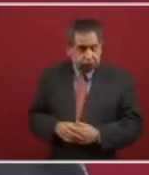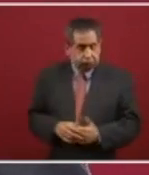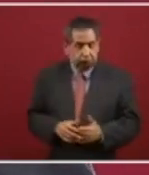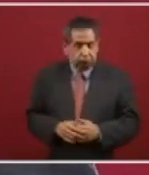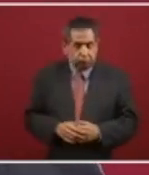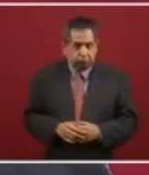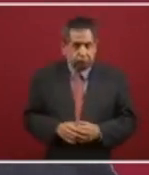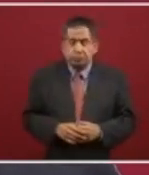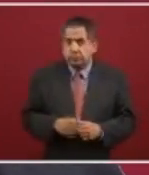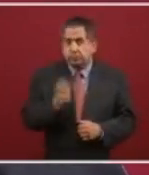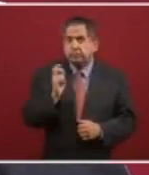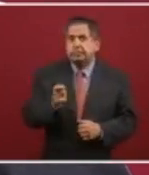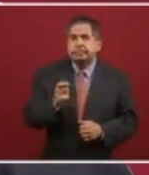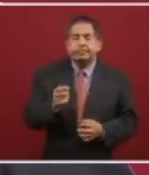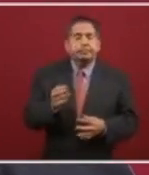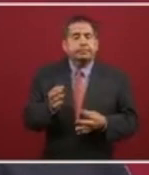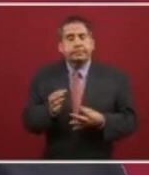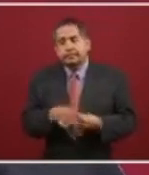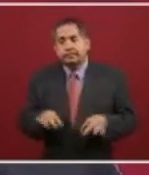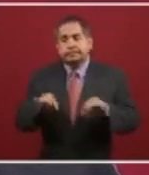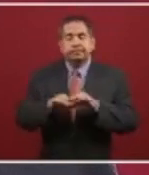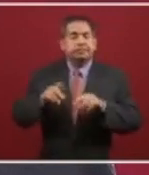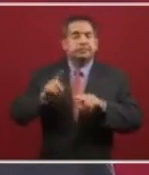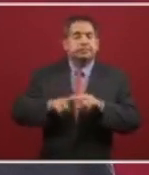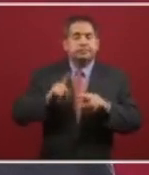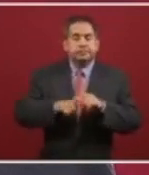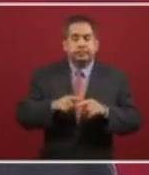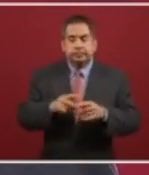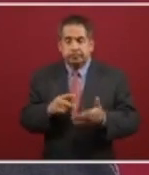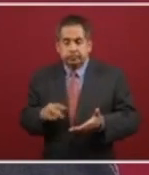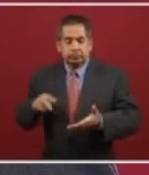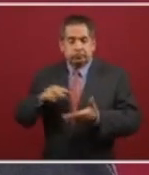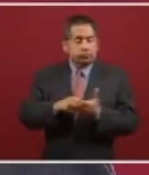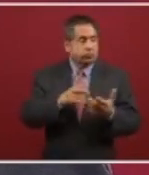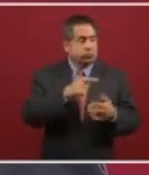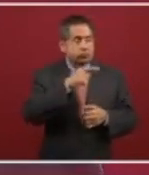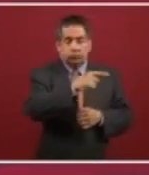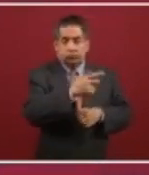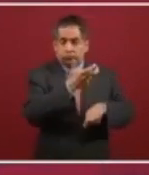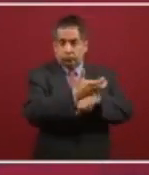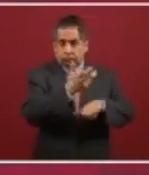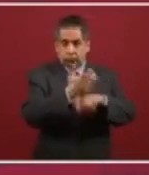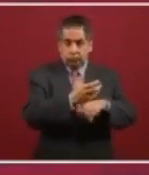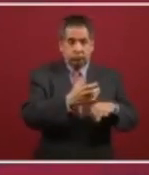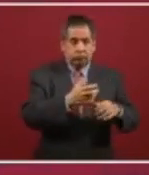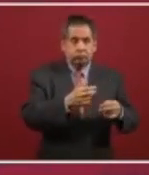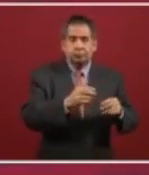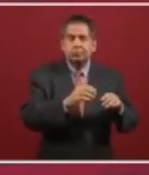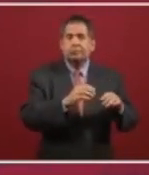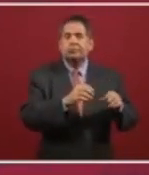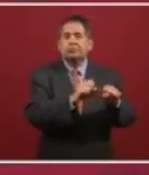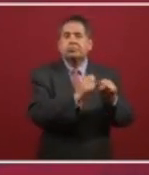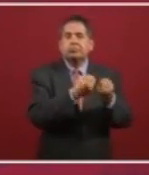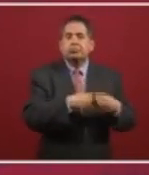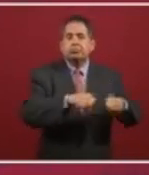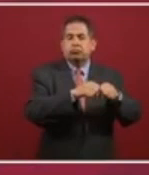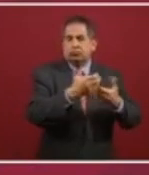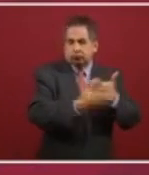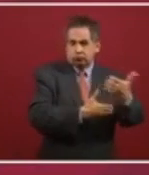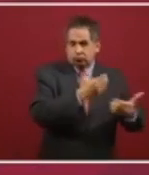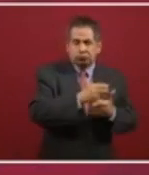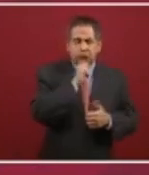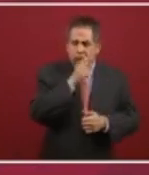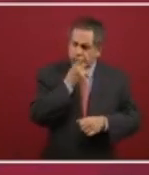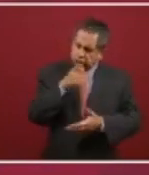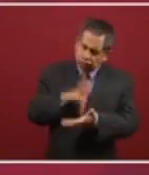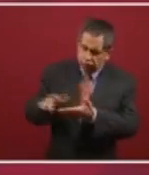Fue muy importante el que se haya pronunciado la Cámara de Comercio de Estados Unidos, los gobernadores